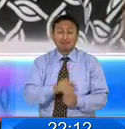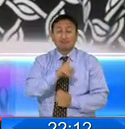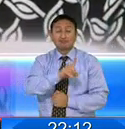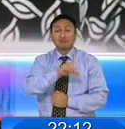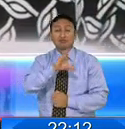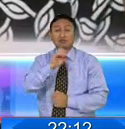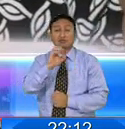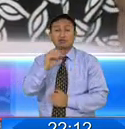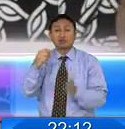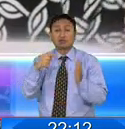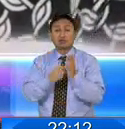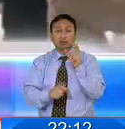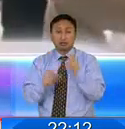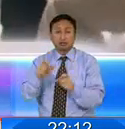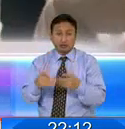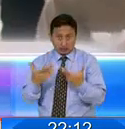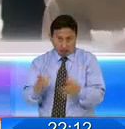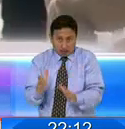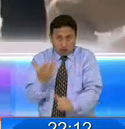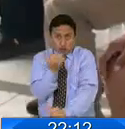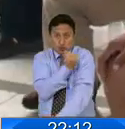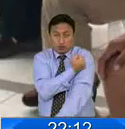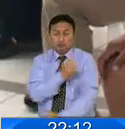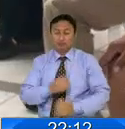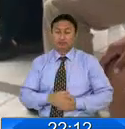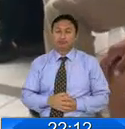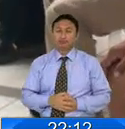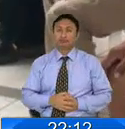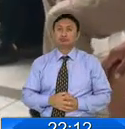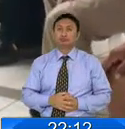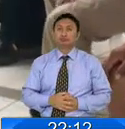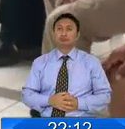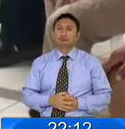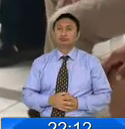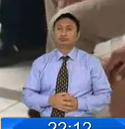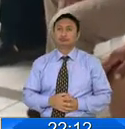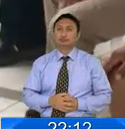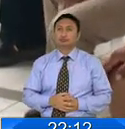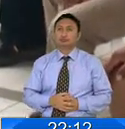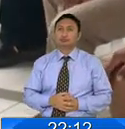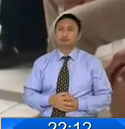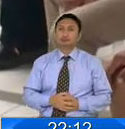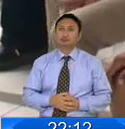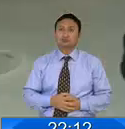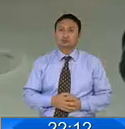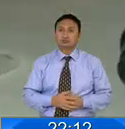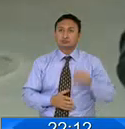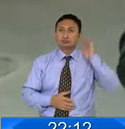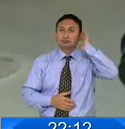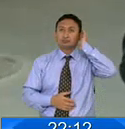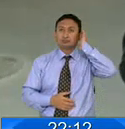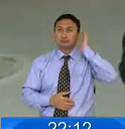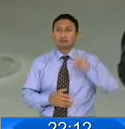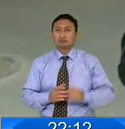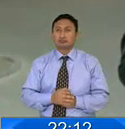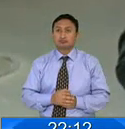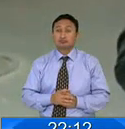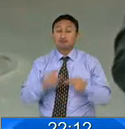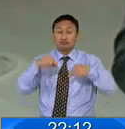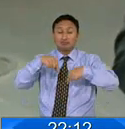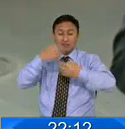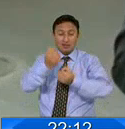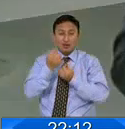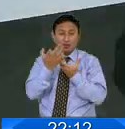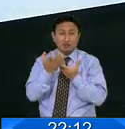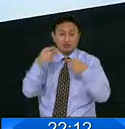100.000 ciudadanos inmunizados, informó Richard Ceballos. Hasta aquí con la información que